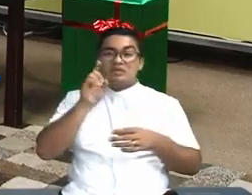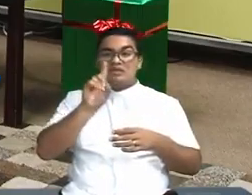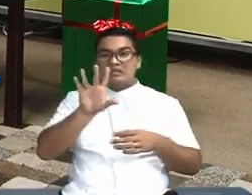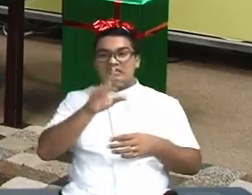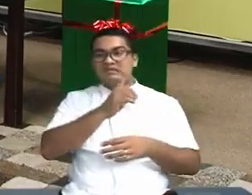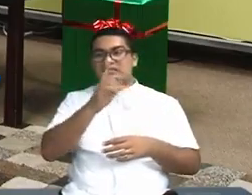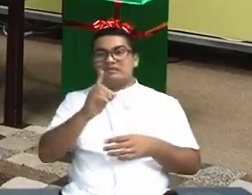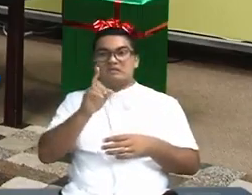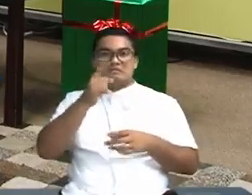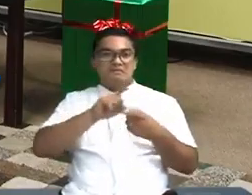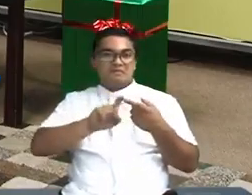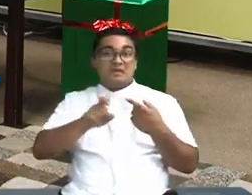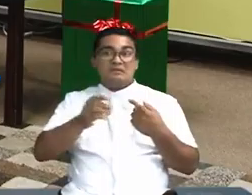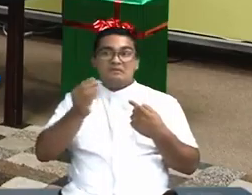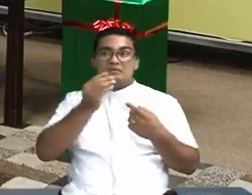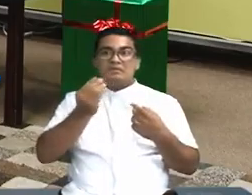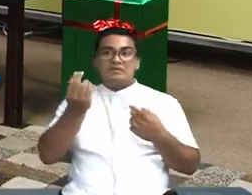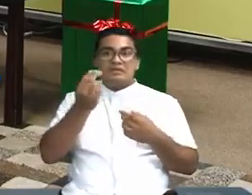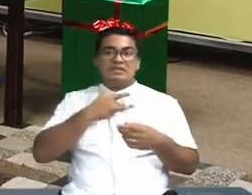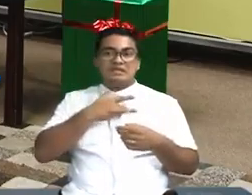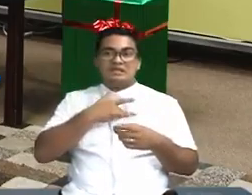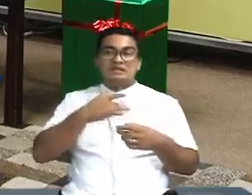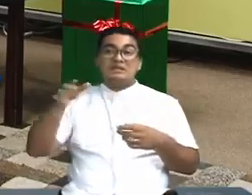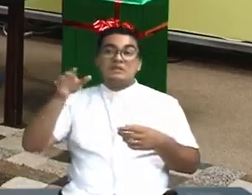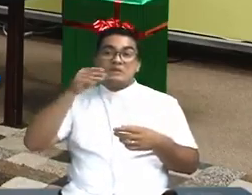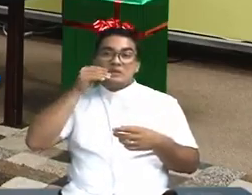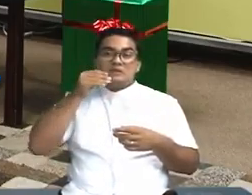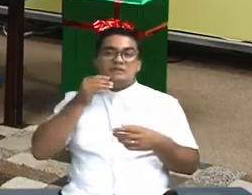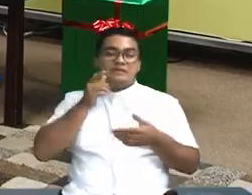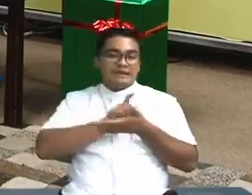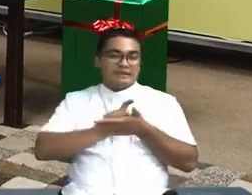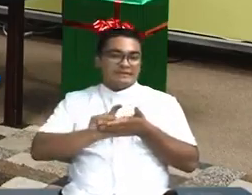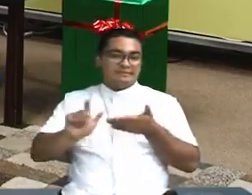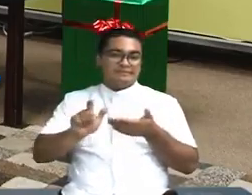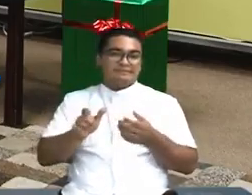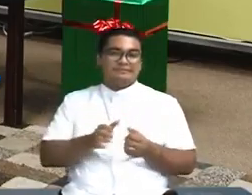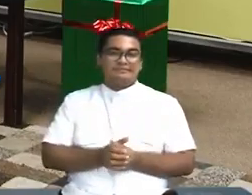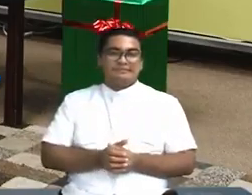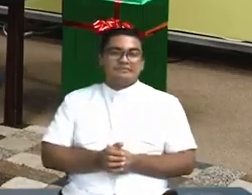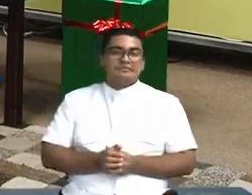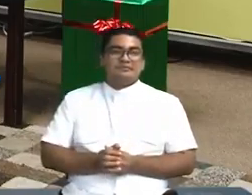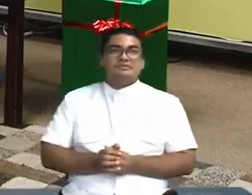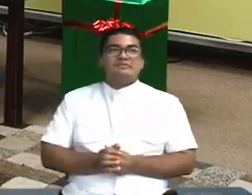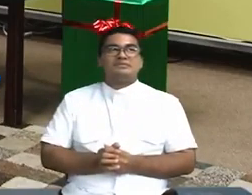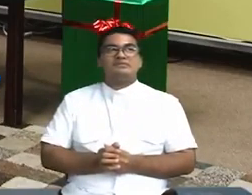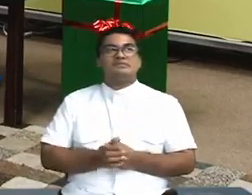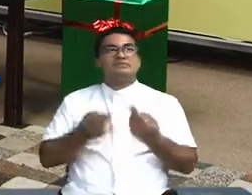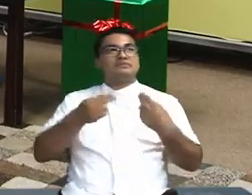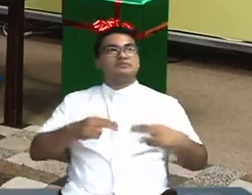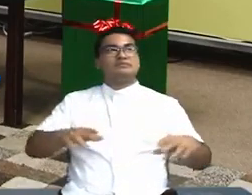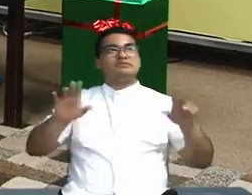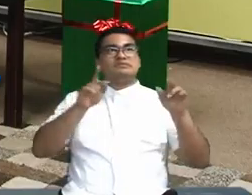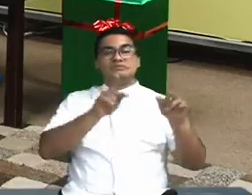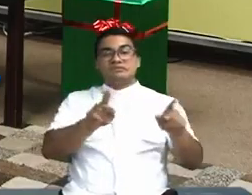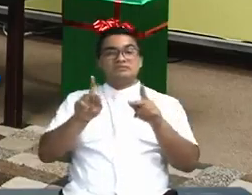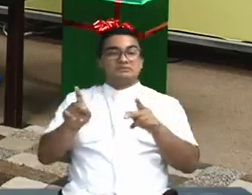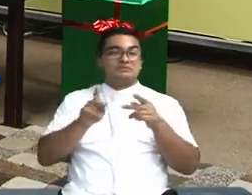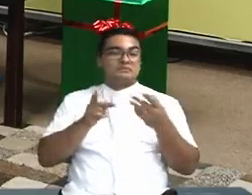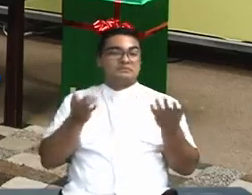un antibiótico, si vos no usas un antimicótico, que es para los hongos. Generalmente nosotros, casi siempre en las